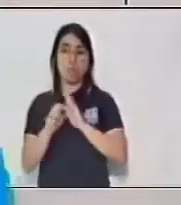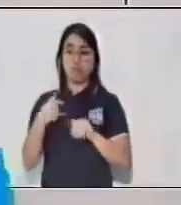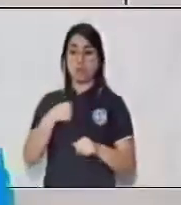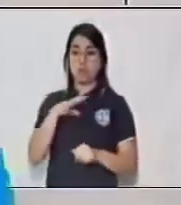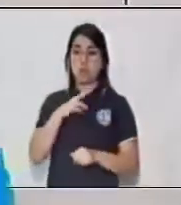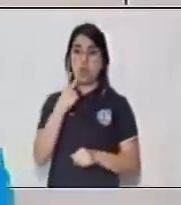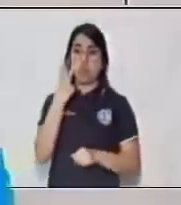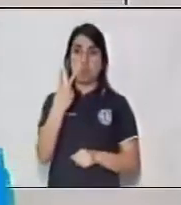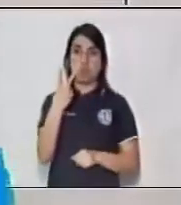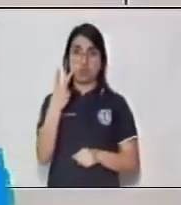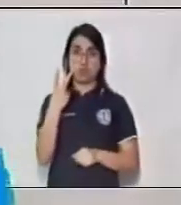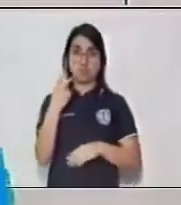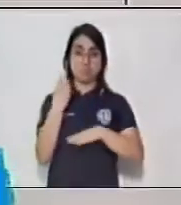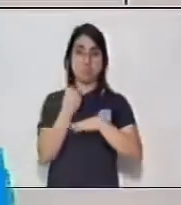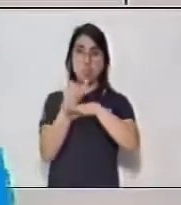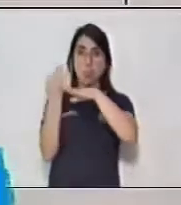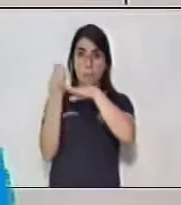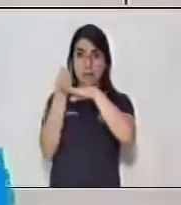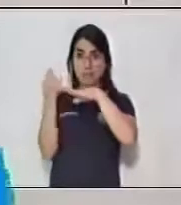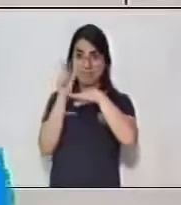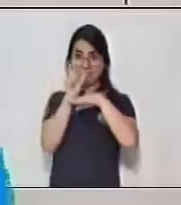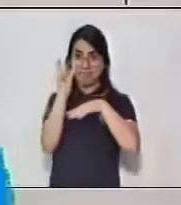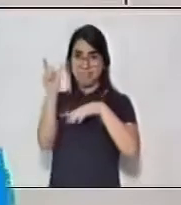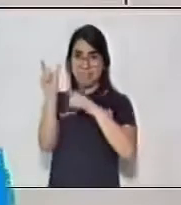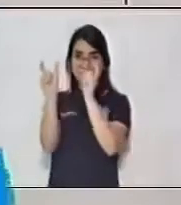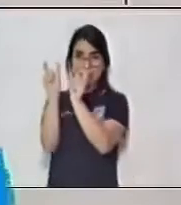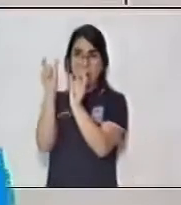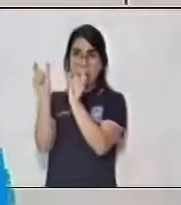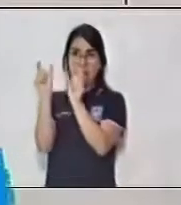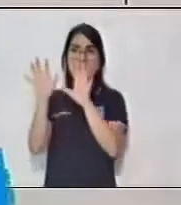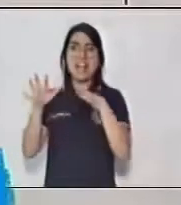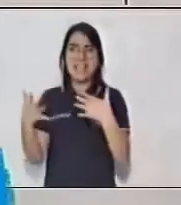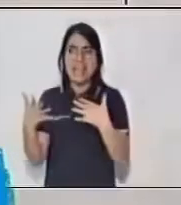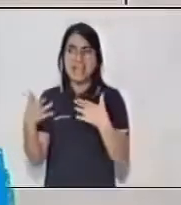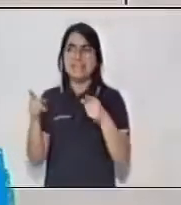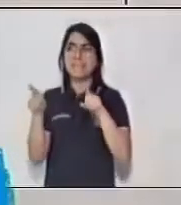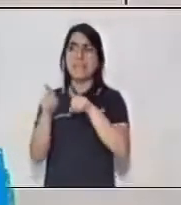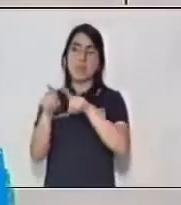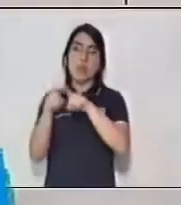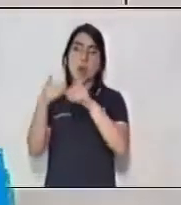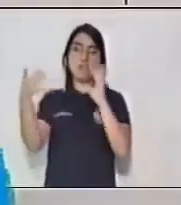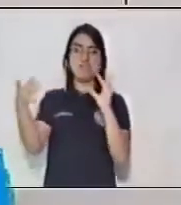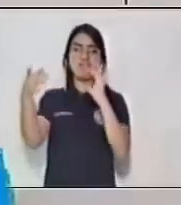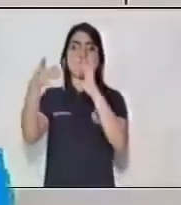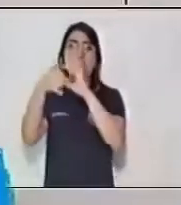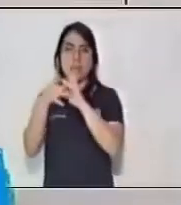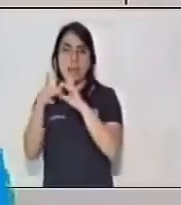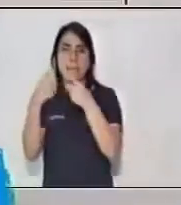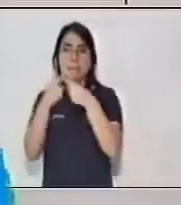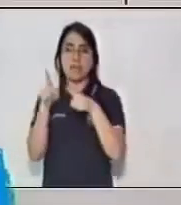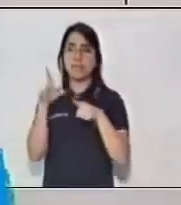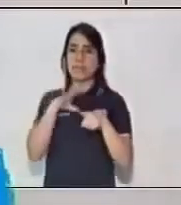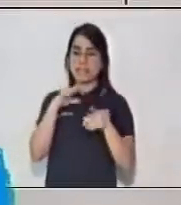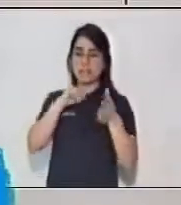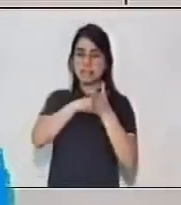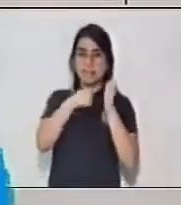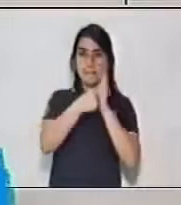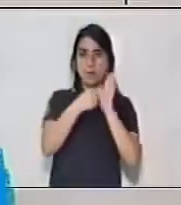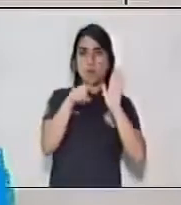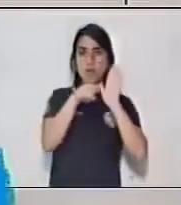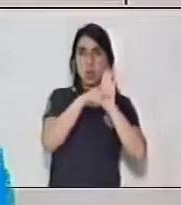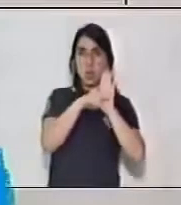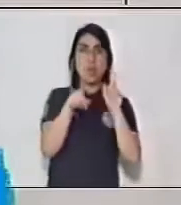Y entonces ahora nos queda un exponente positivo. O sea que los exponentes positivos nos van a dar números grandes.